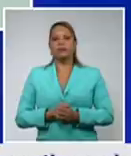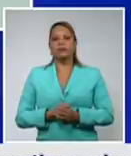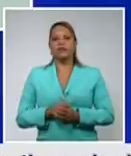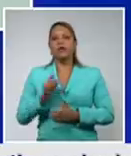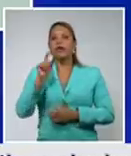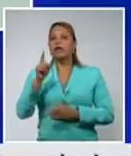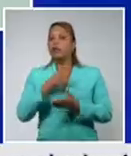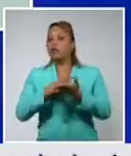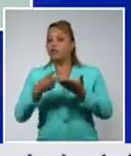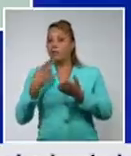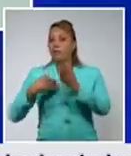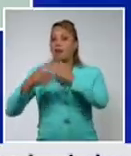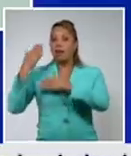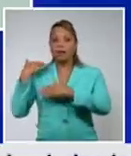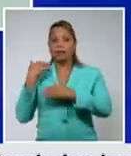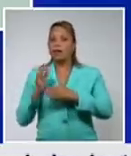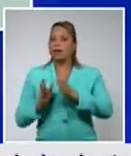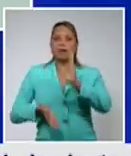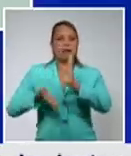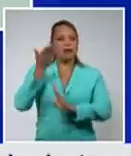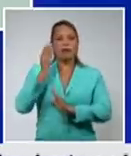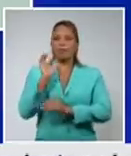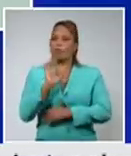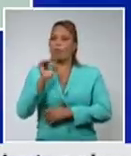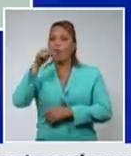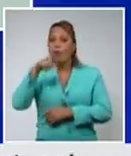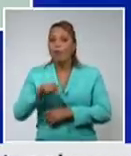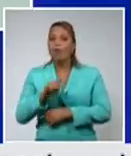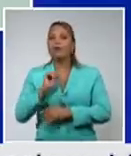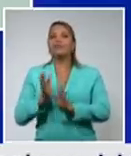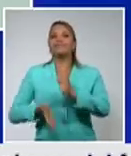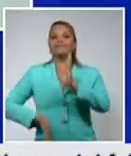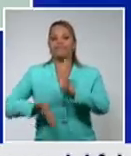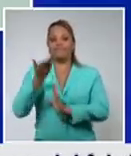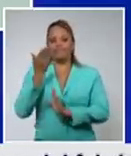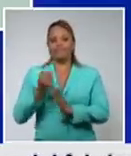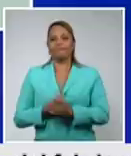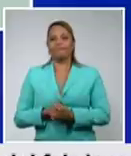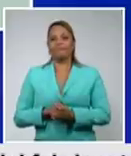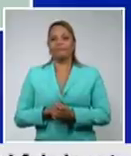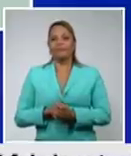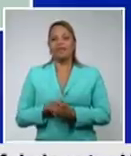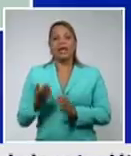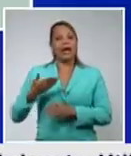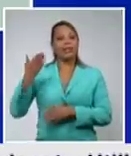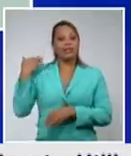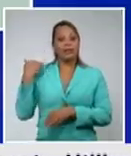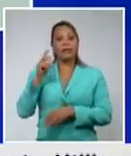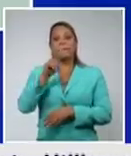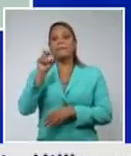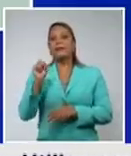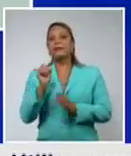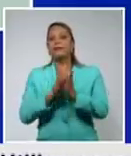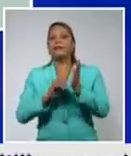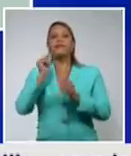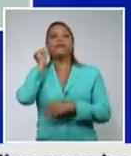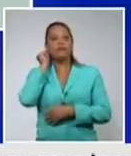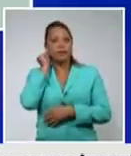15 días más elevada. La anterior, reitero, fue del 20 de febrero, que